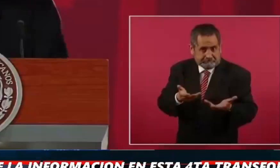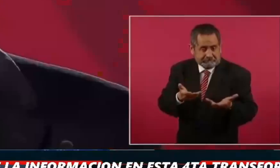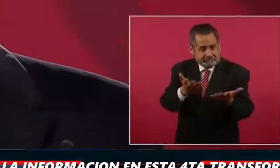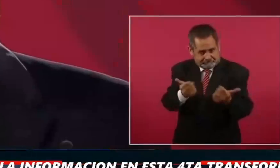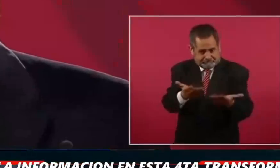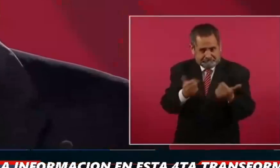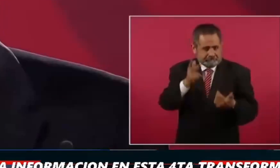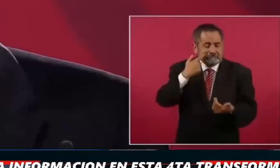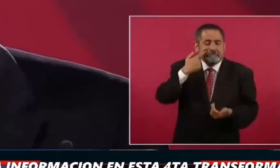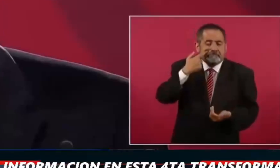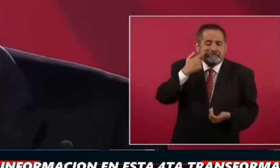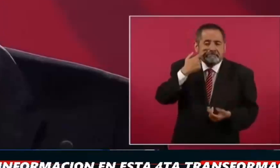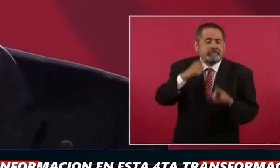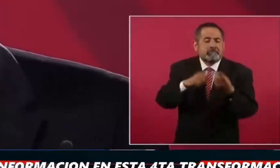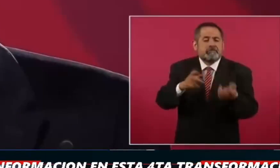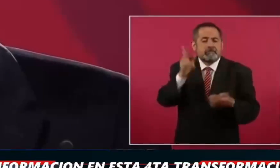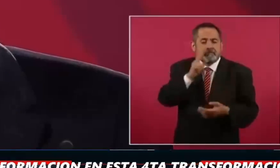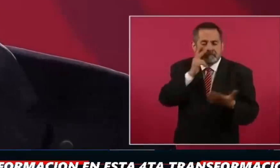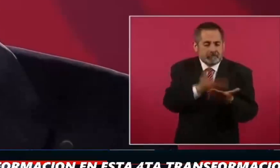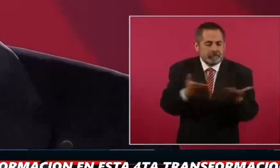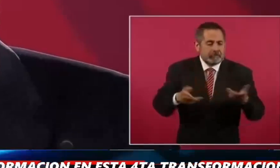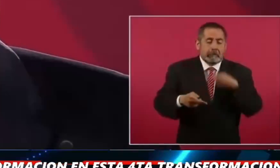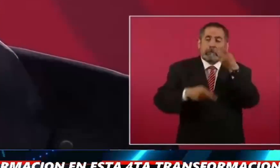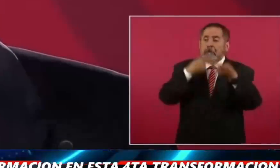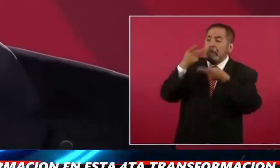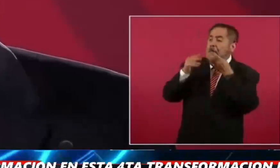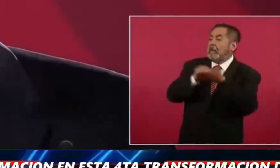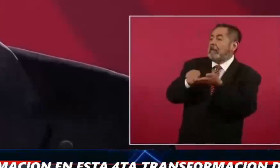que las presenten, que dejen de calumniar.